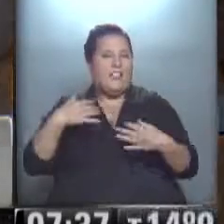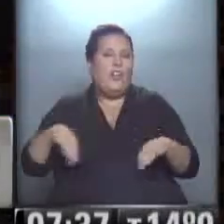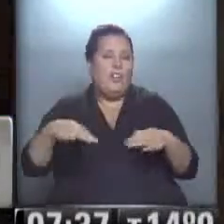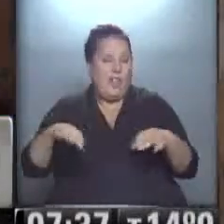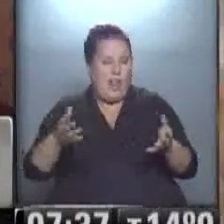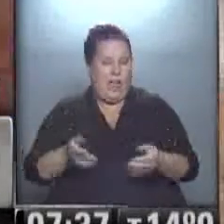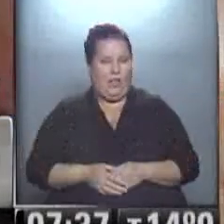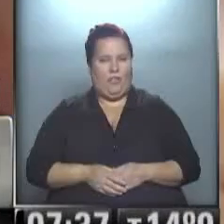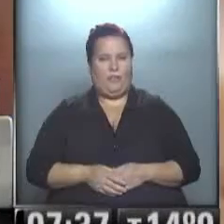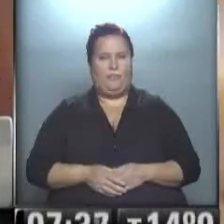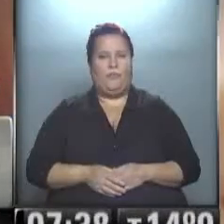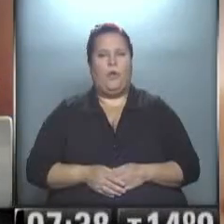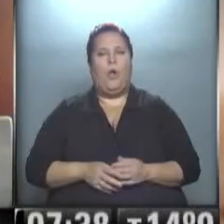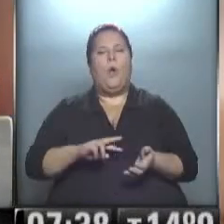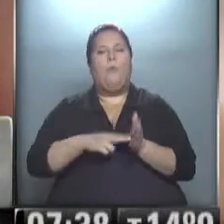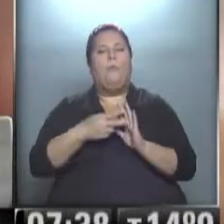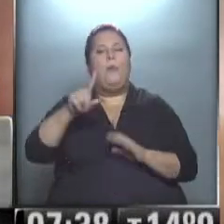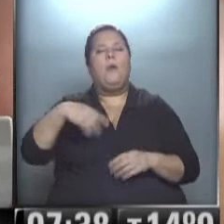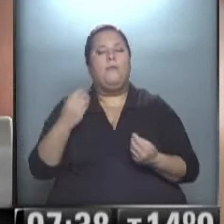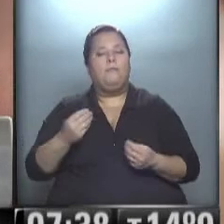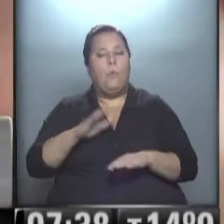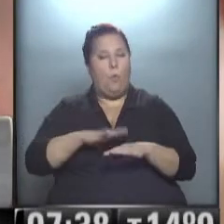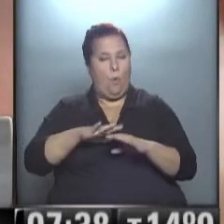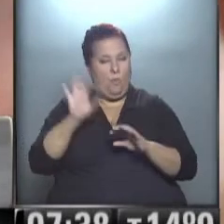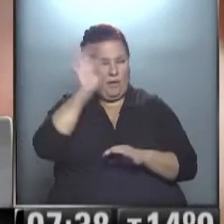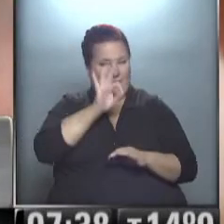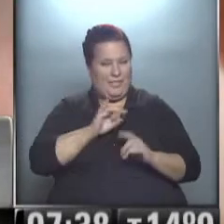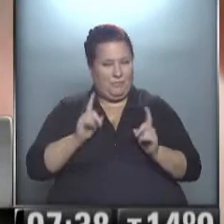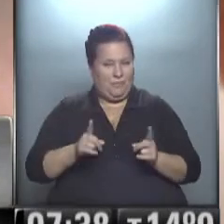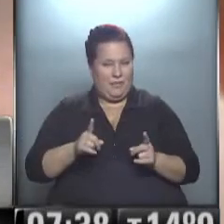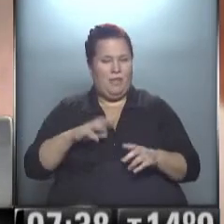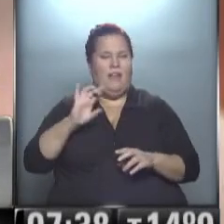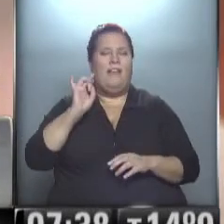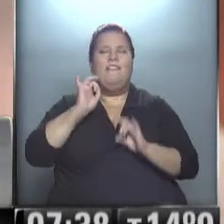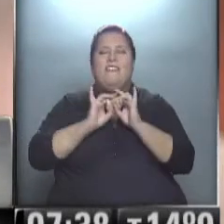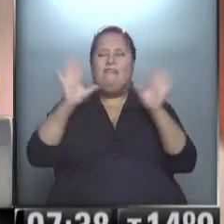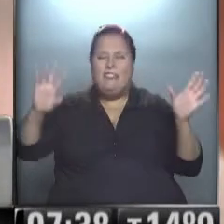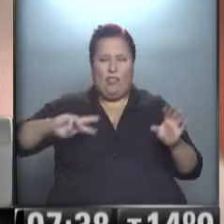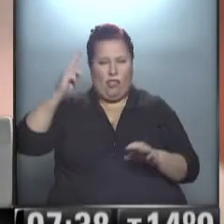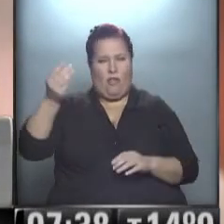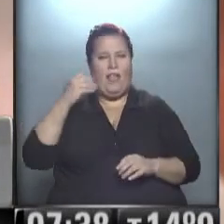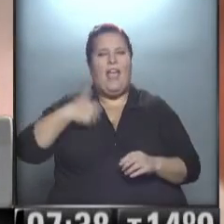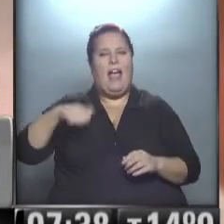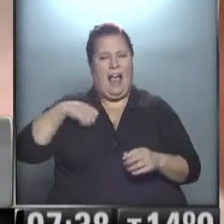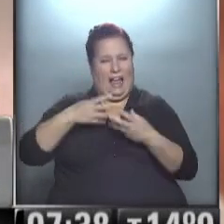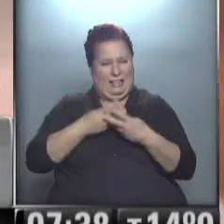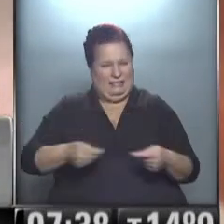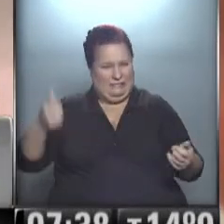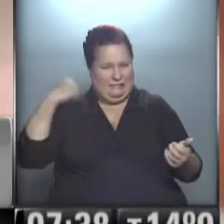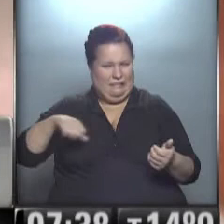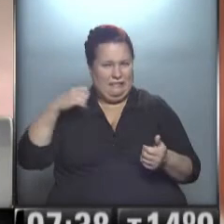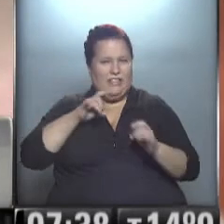vulnerables las complicaciones pueden aparecer por el mismo virus o por una sobreinfección y son diarrea intensa